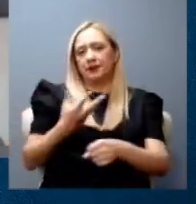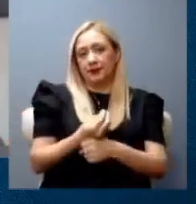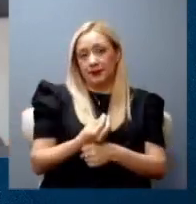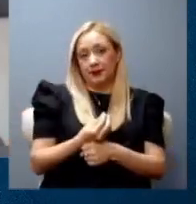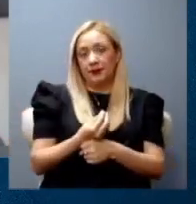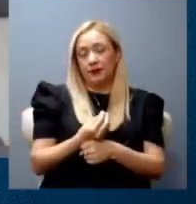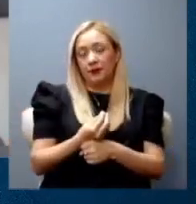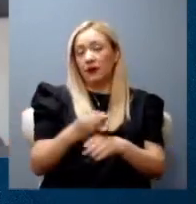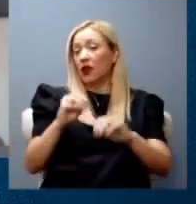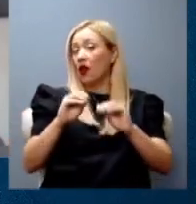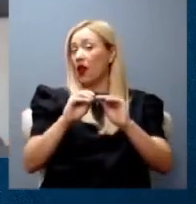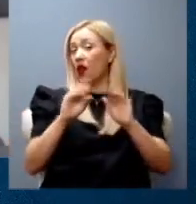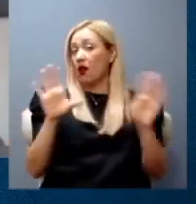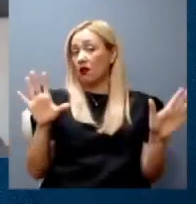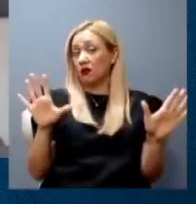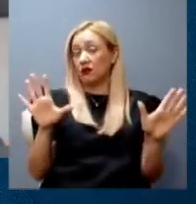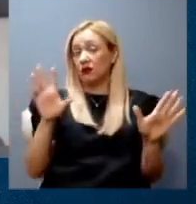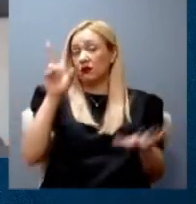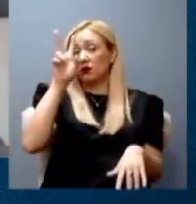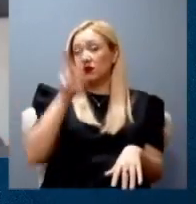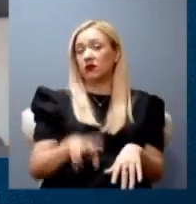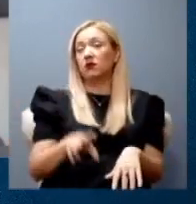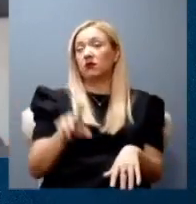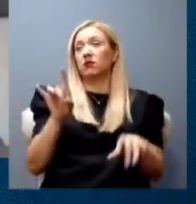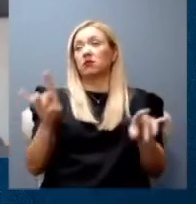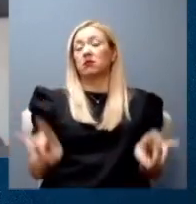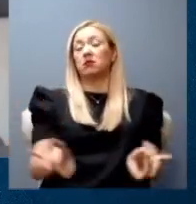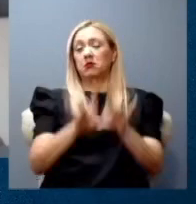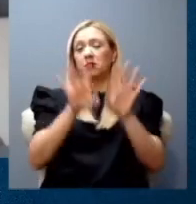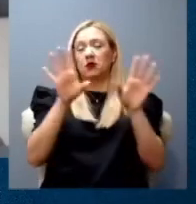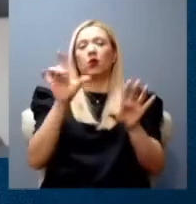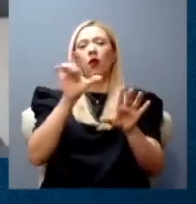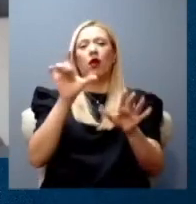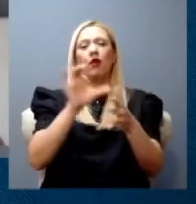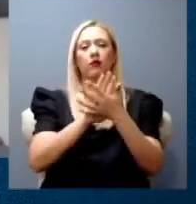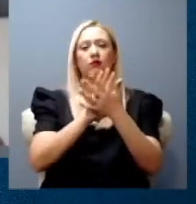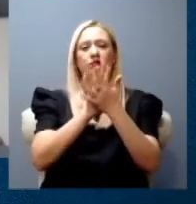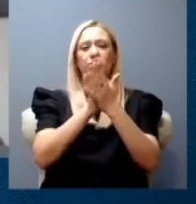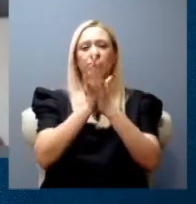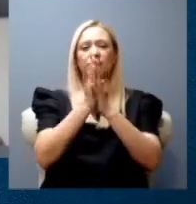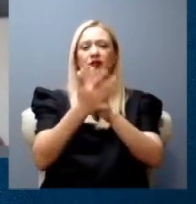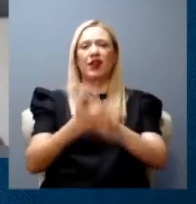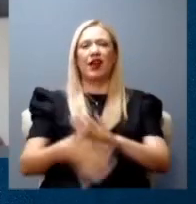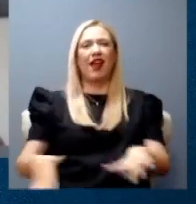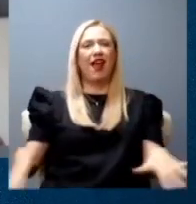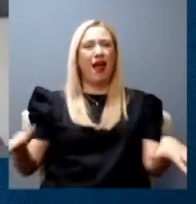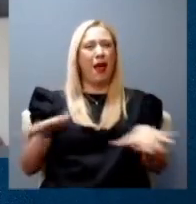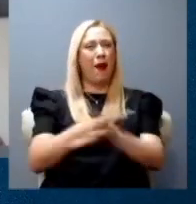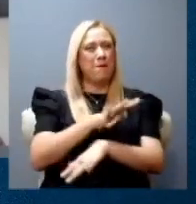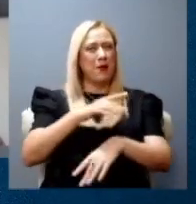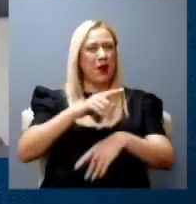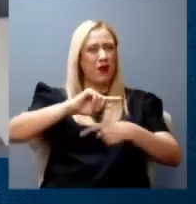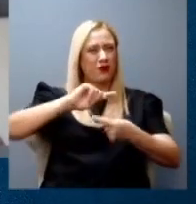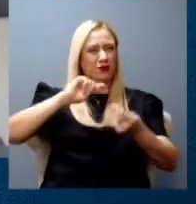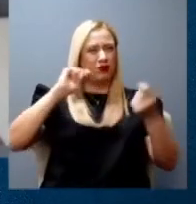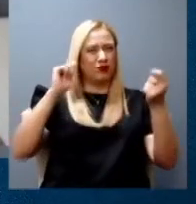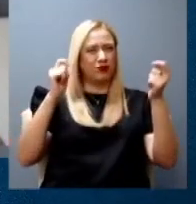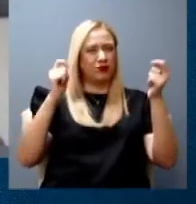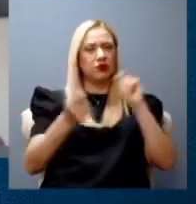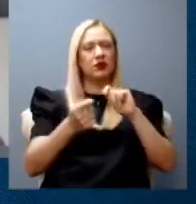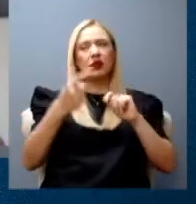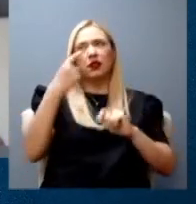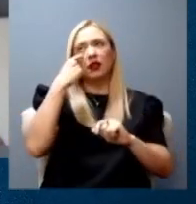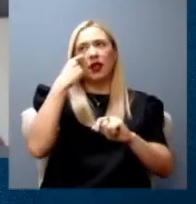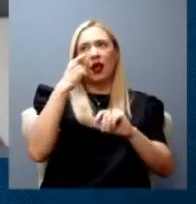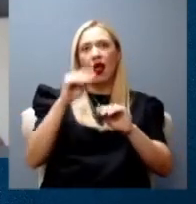porque claramente en situaciones de transición, y eso también es importante mencionarlo, aunque no siempre las transiciones son